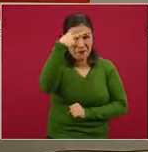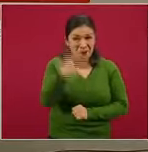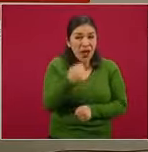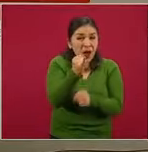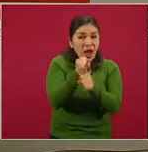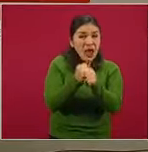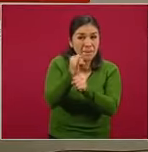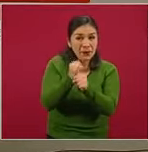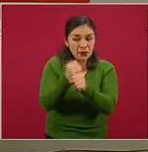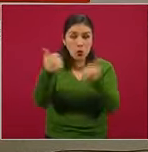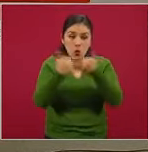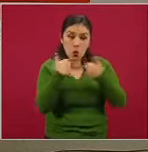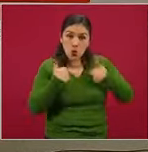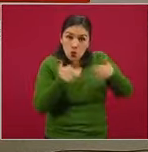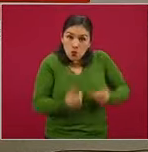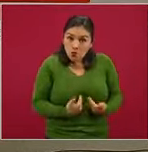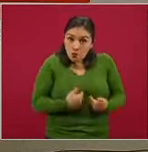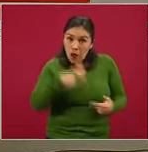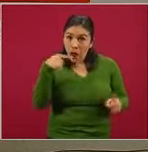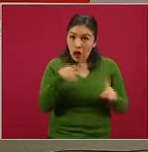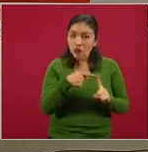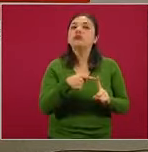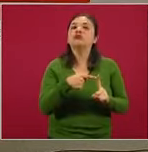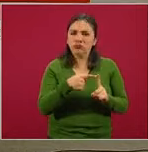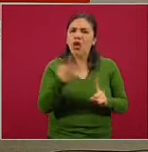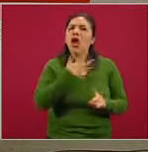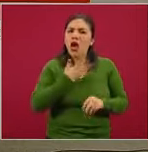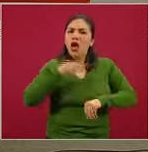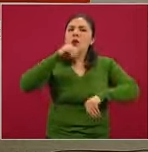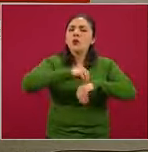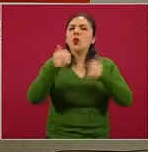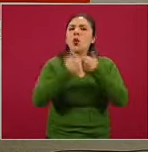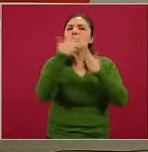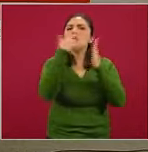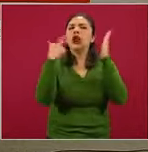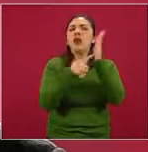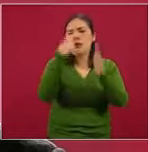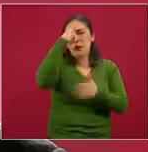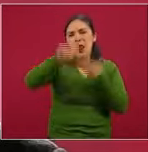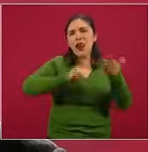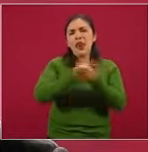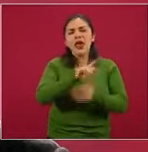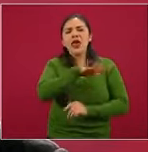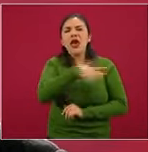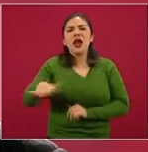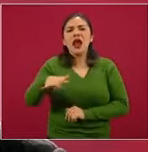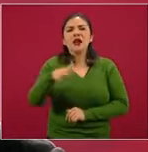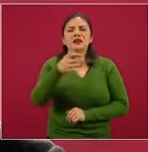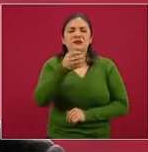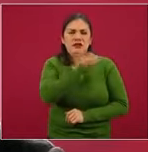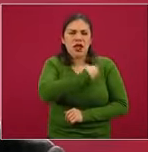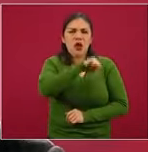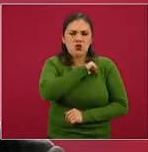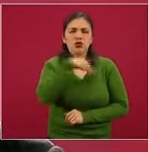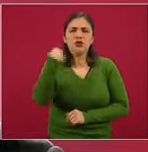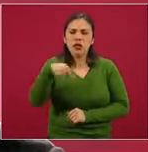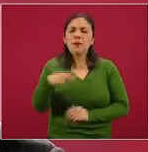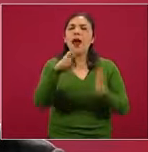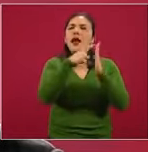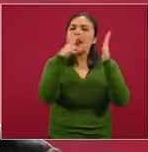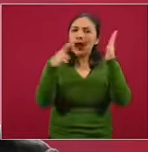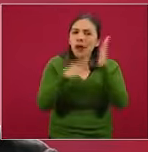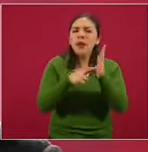investigación en sujetos humanos está estipulada en un reglamento de la Ley General de Salud, que se llama así precisamente, el reglamento